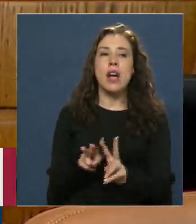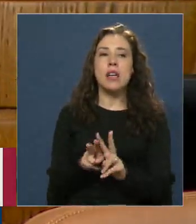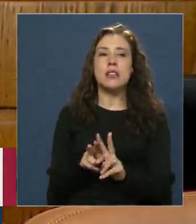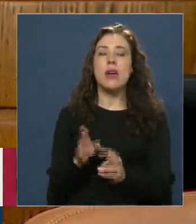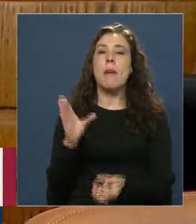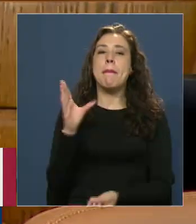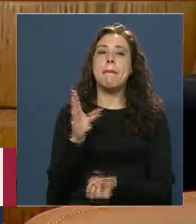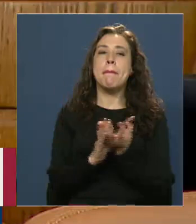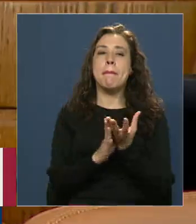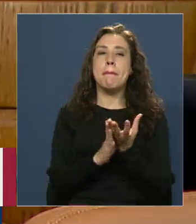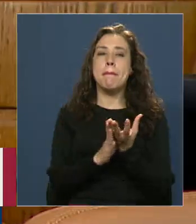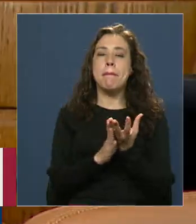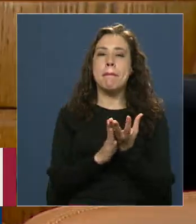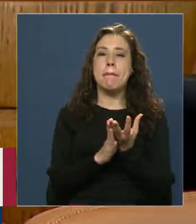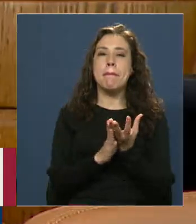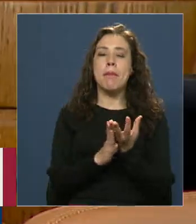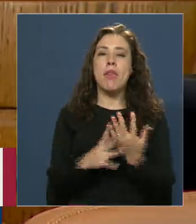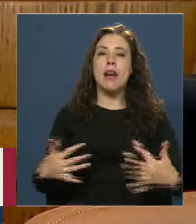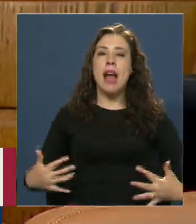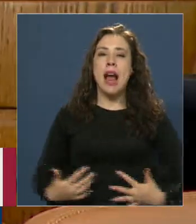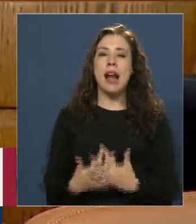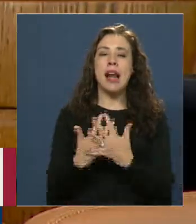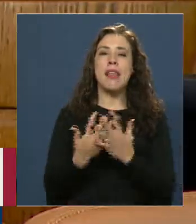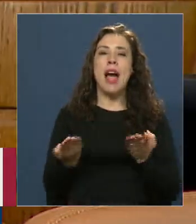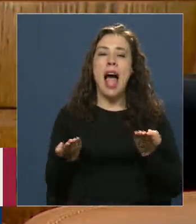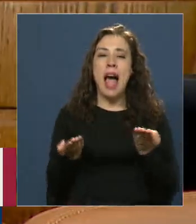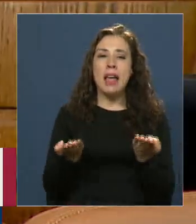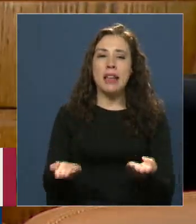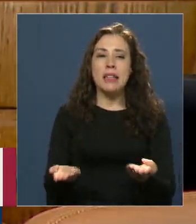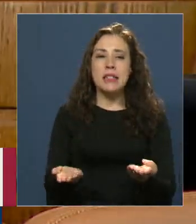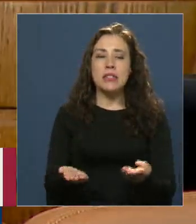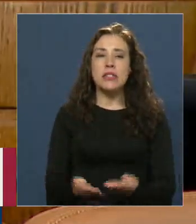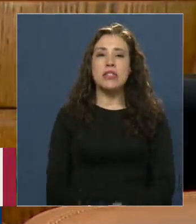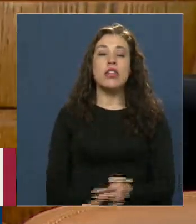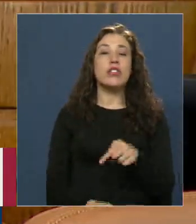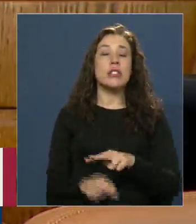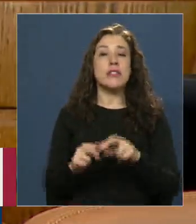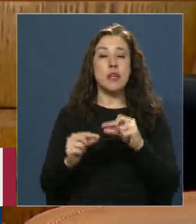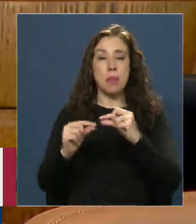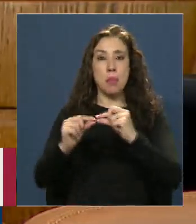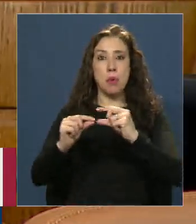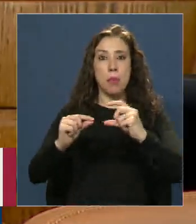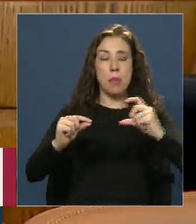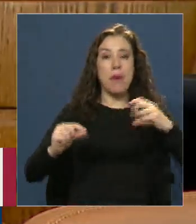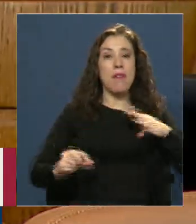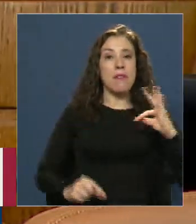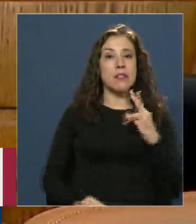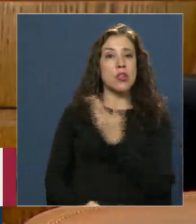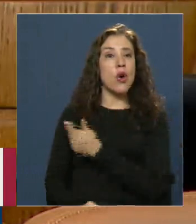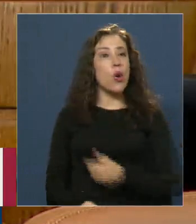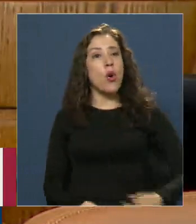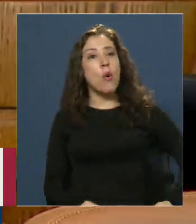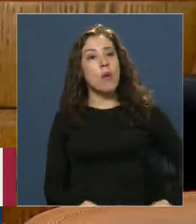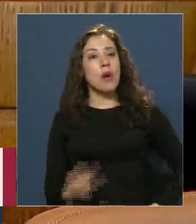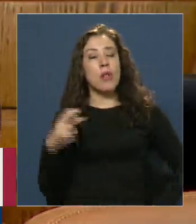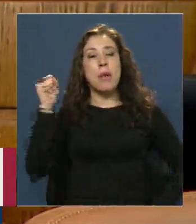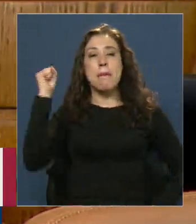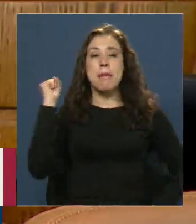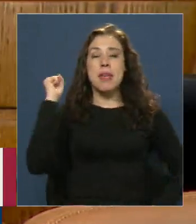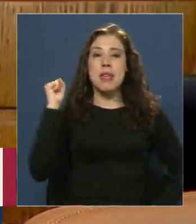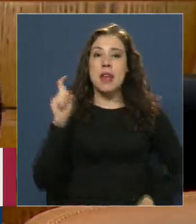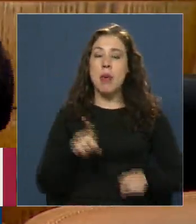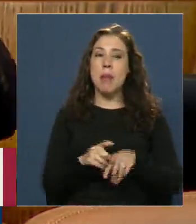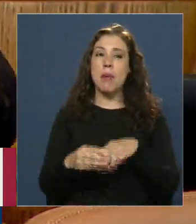una moderna red de atención, por cierto. Por lo tanto, esto será gradual. Yo felicito al gobierno del presidente Piñera por dar